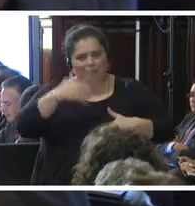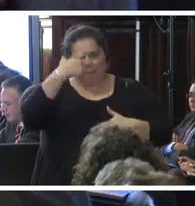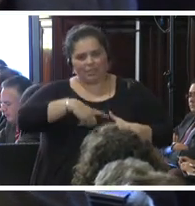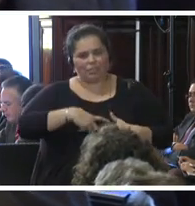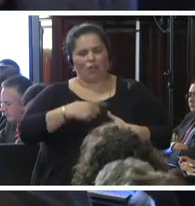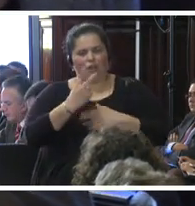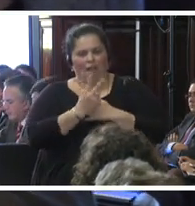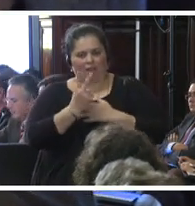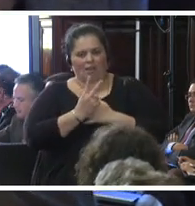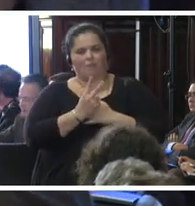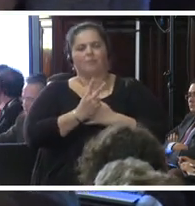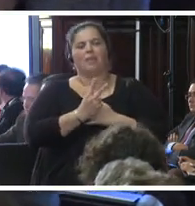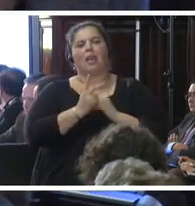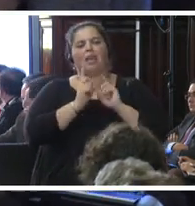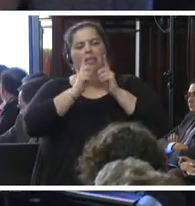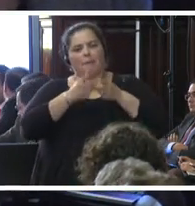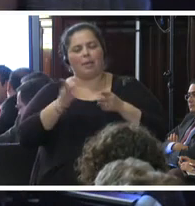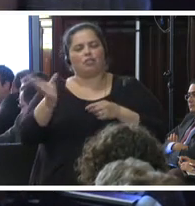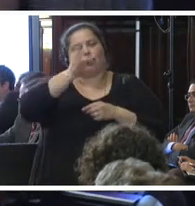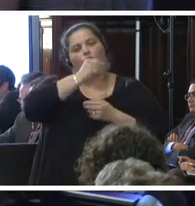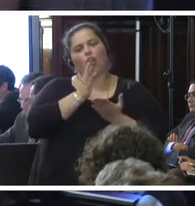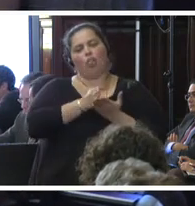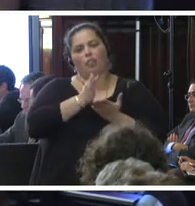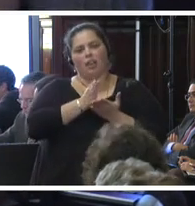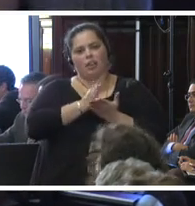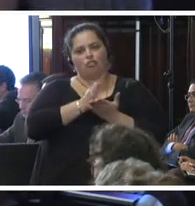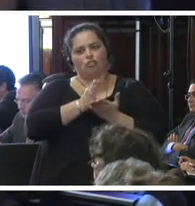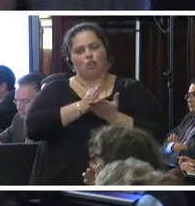y, en fin, todos los derechos que